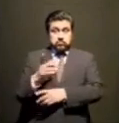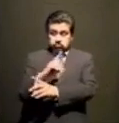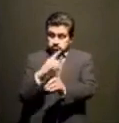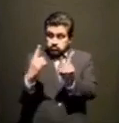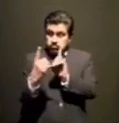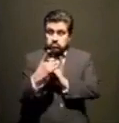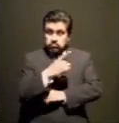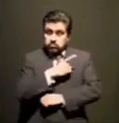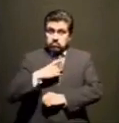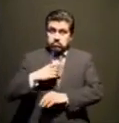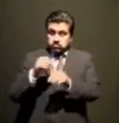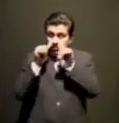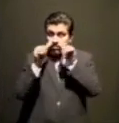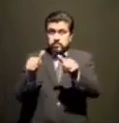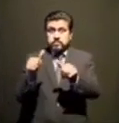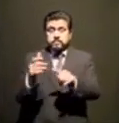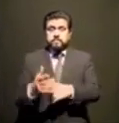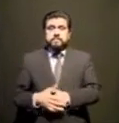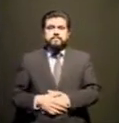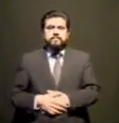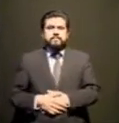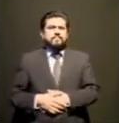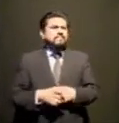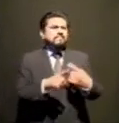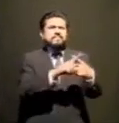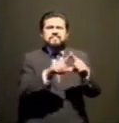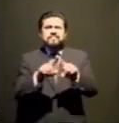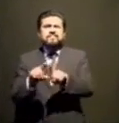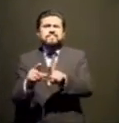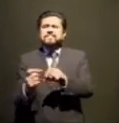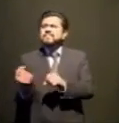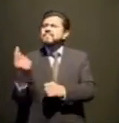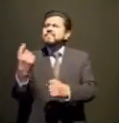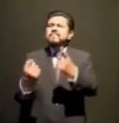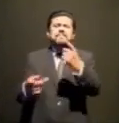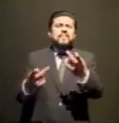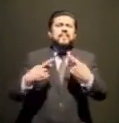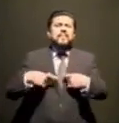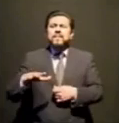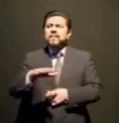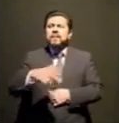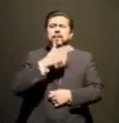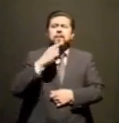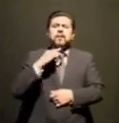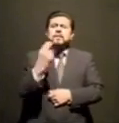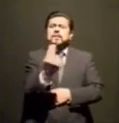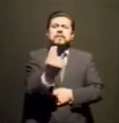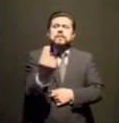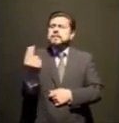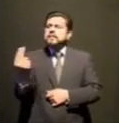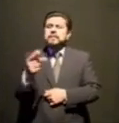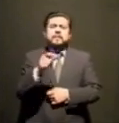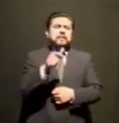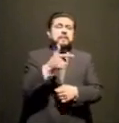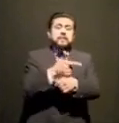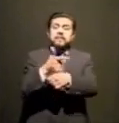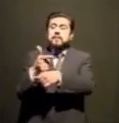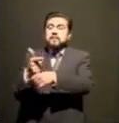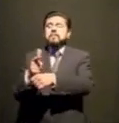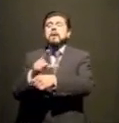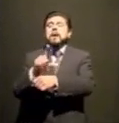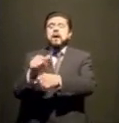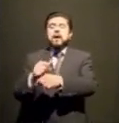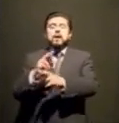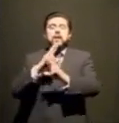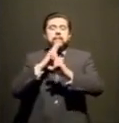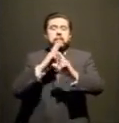ser eliminar todas las necesidades de la sociedad. Con lealtad y con